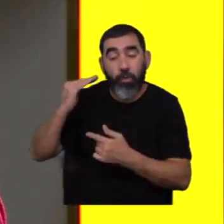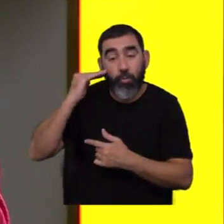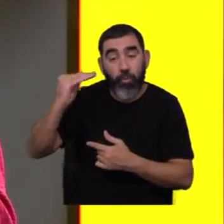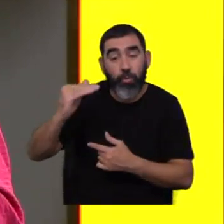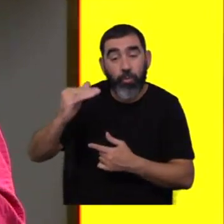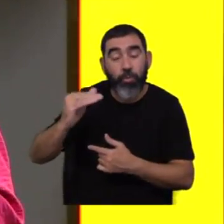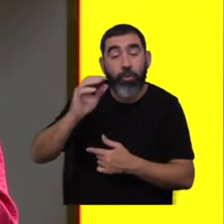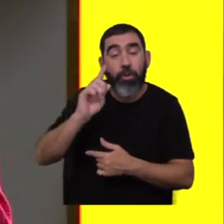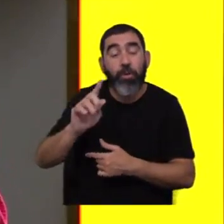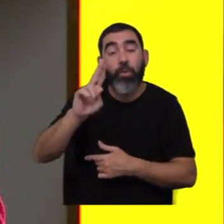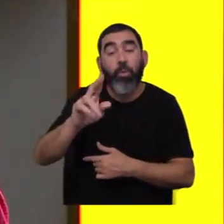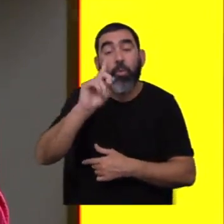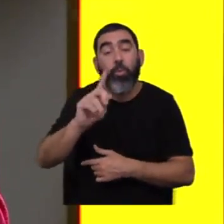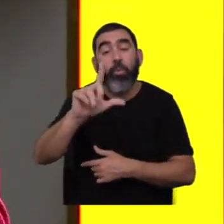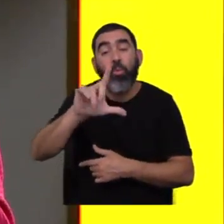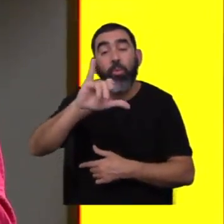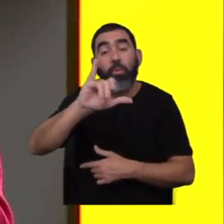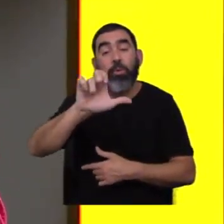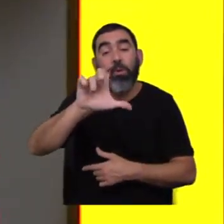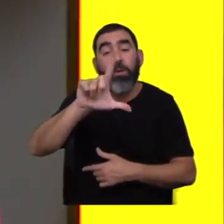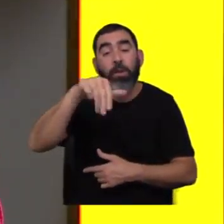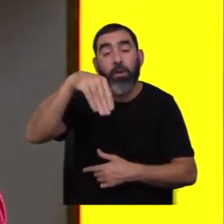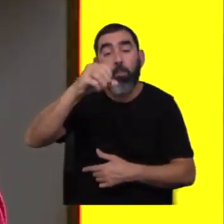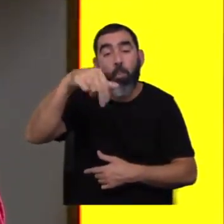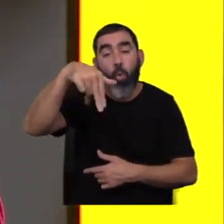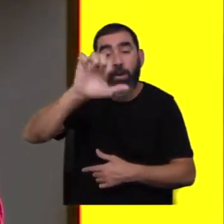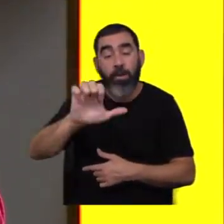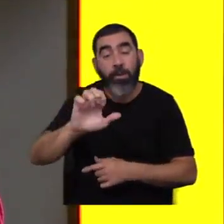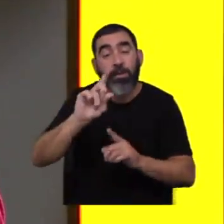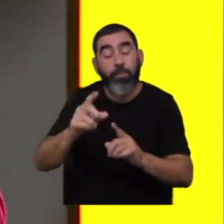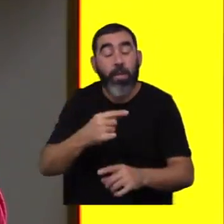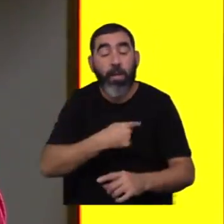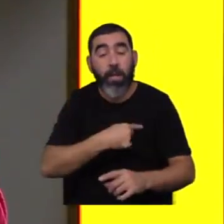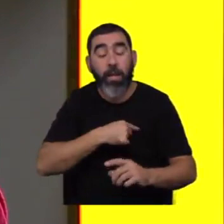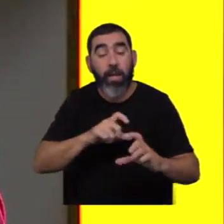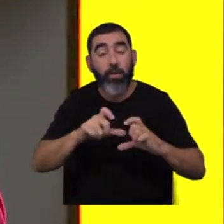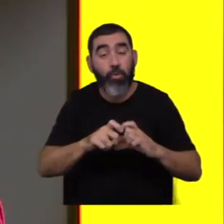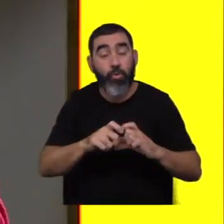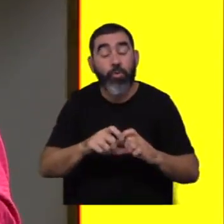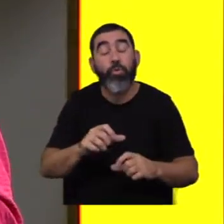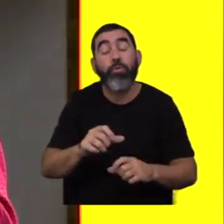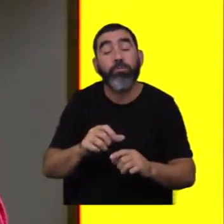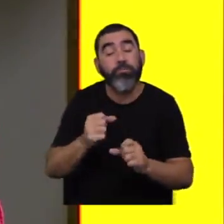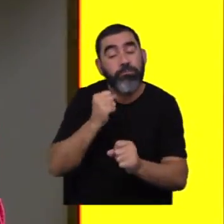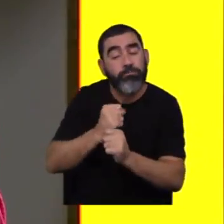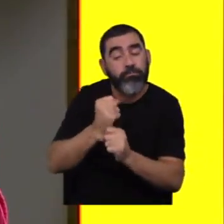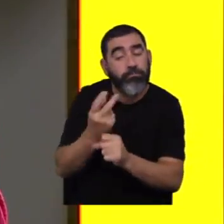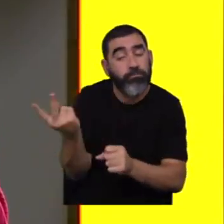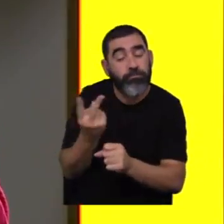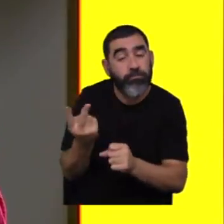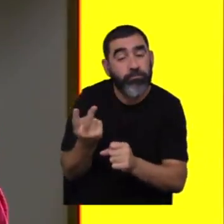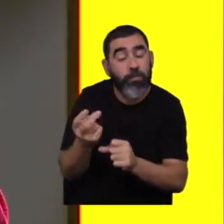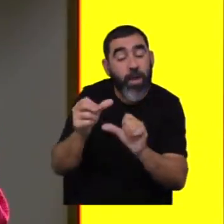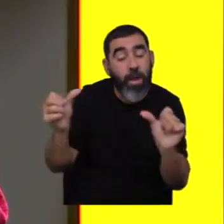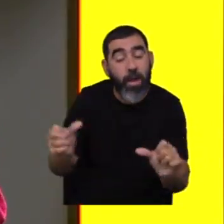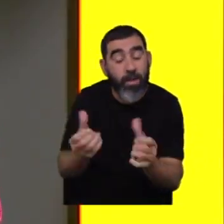Oscar Guglielmone, que traumatólogo, y que junto al cardiólogo Orestes Fiandra trabajaron para hacer lo